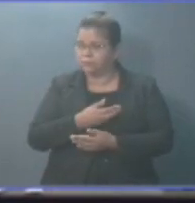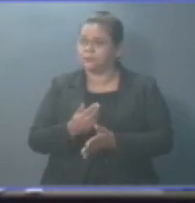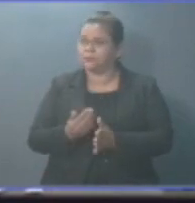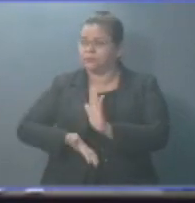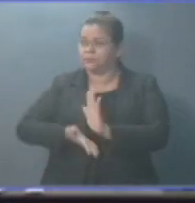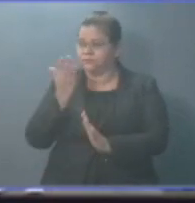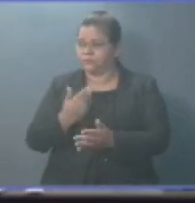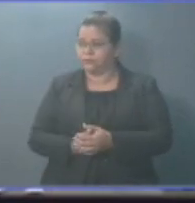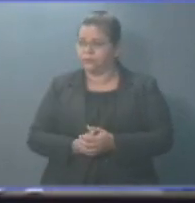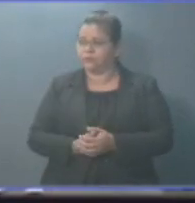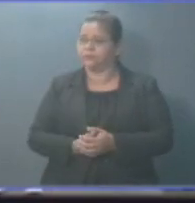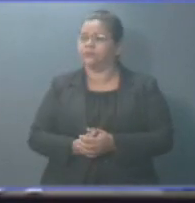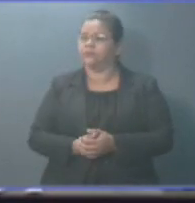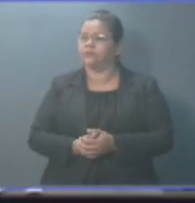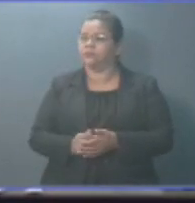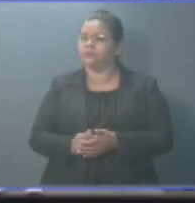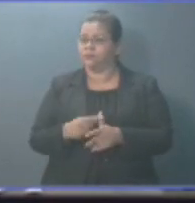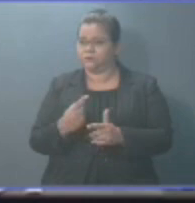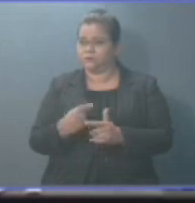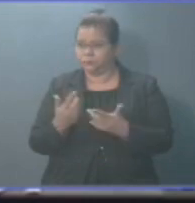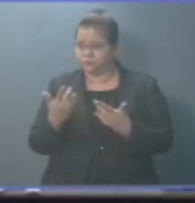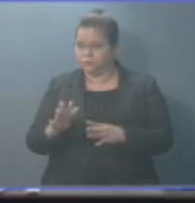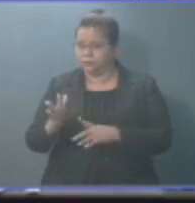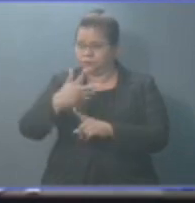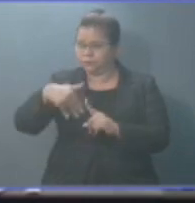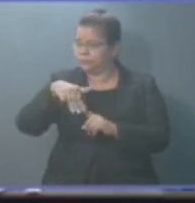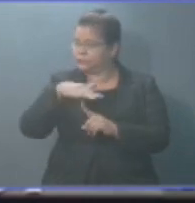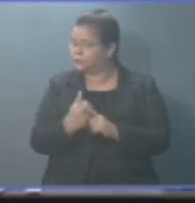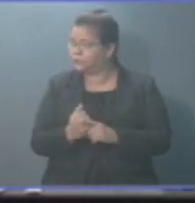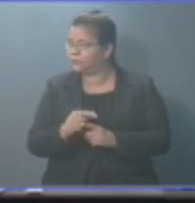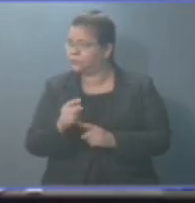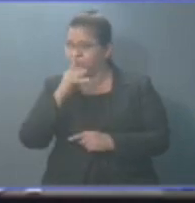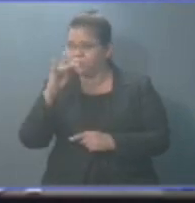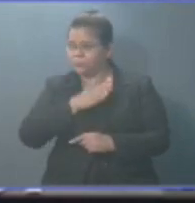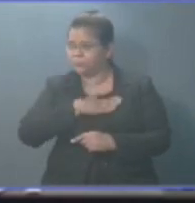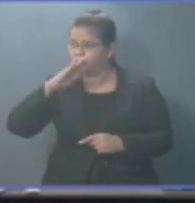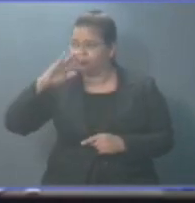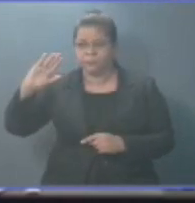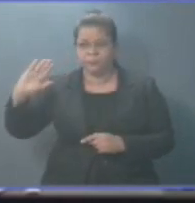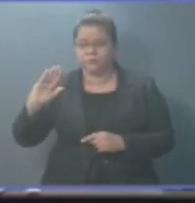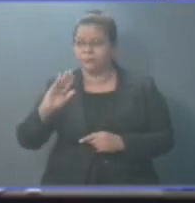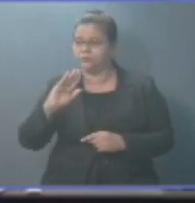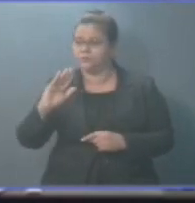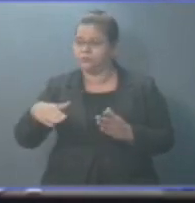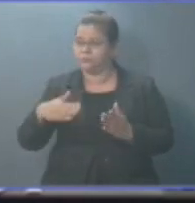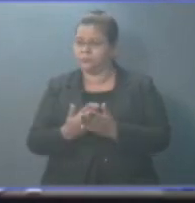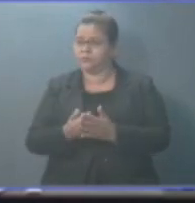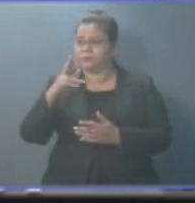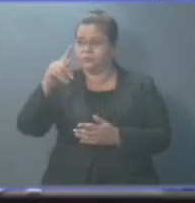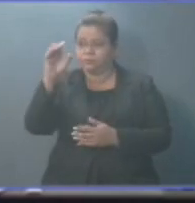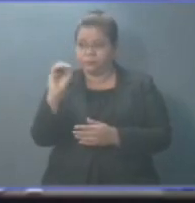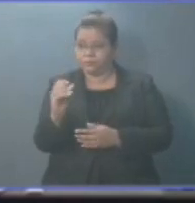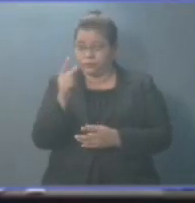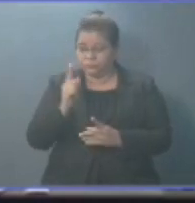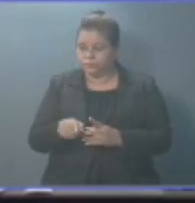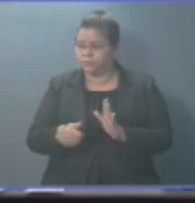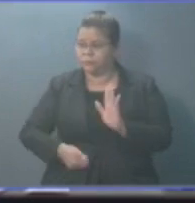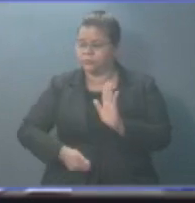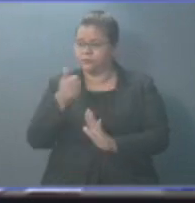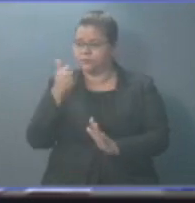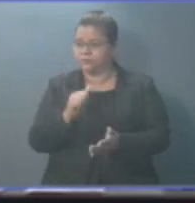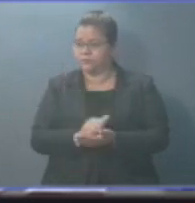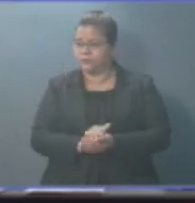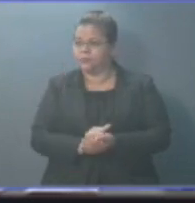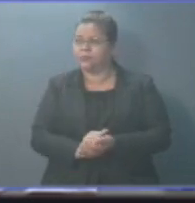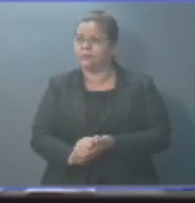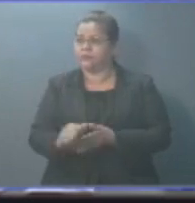brevedad, El Salvador caería en una situación de incumplimiento del convenio de retos del milenio, obligándonos a paralizar